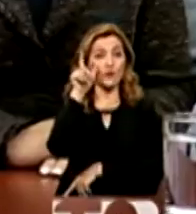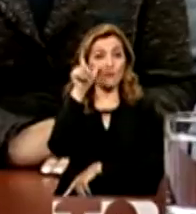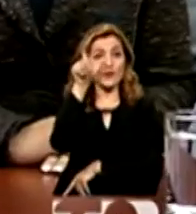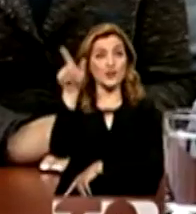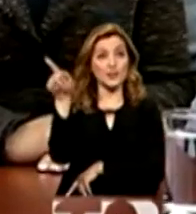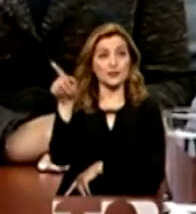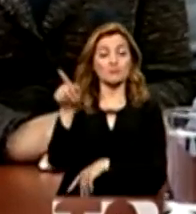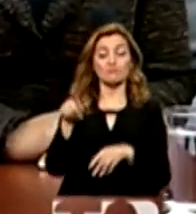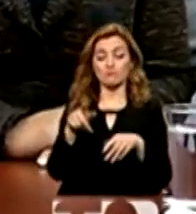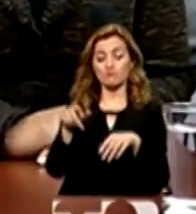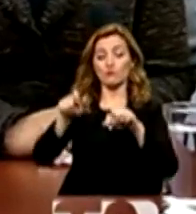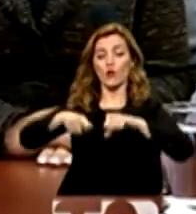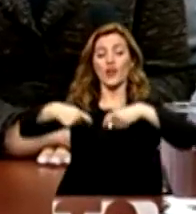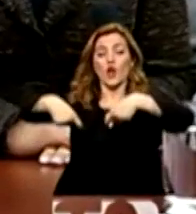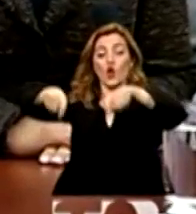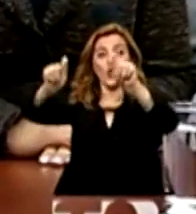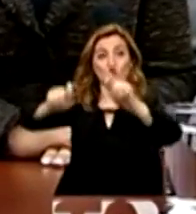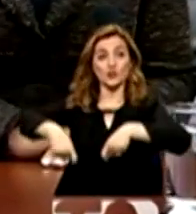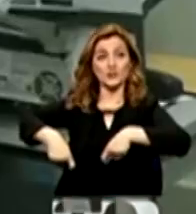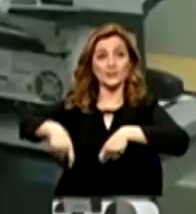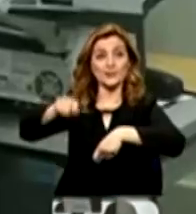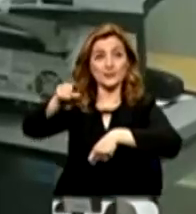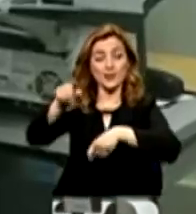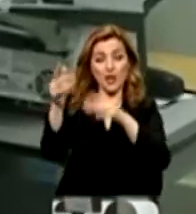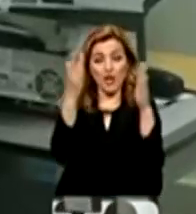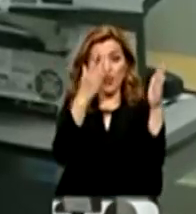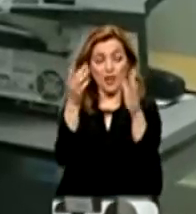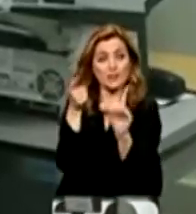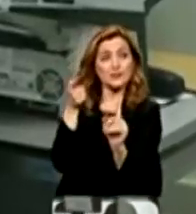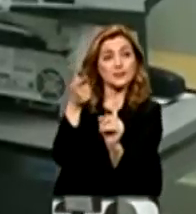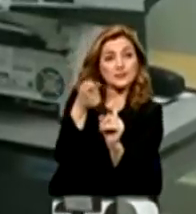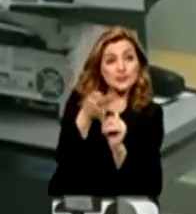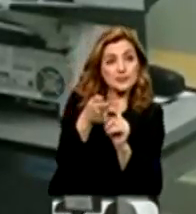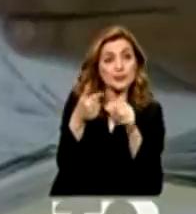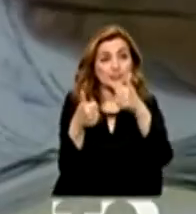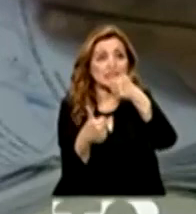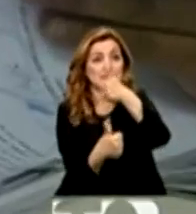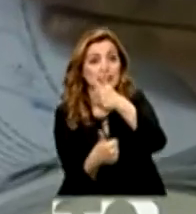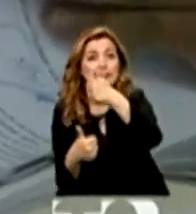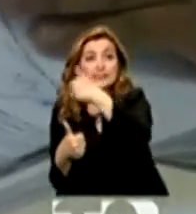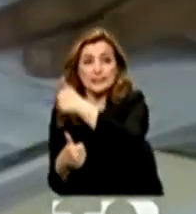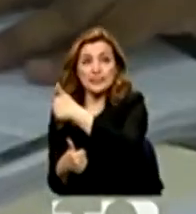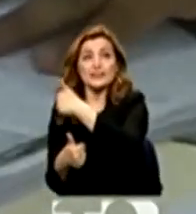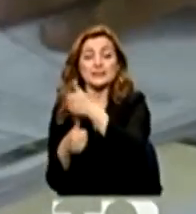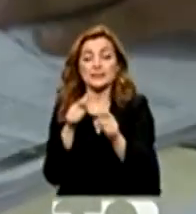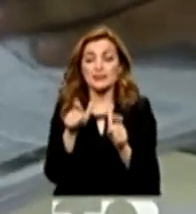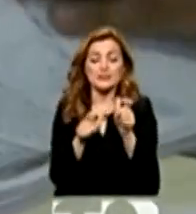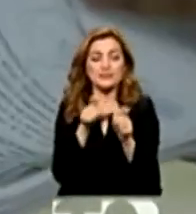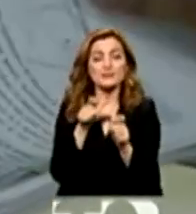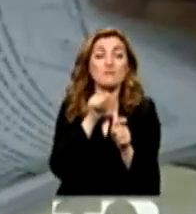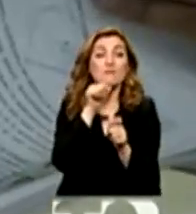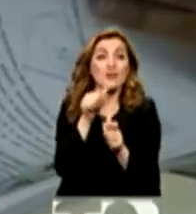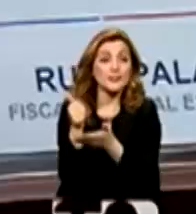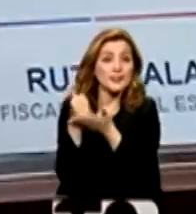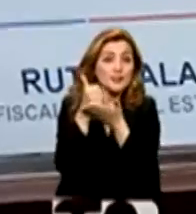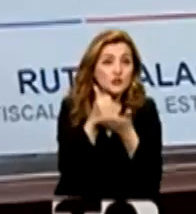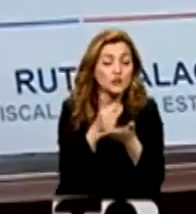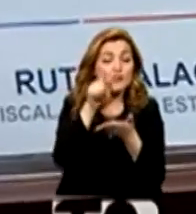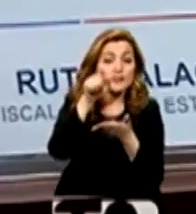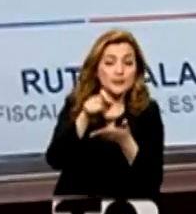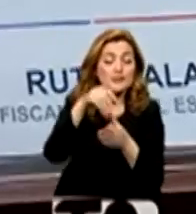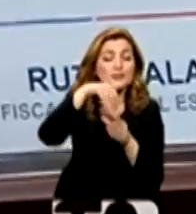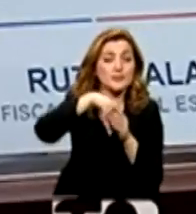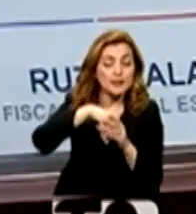General la contratación provisional directa para cubrir vacantes de personal auxiliar que requiere el